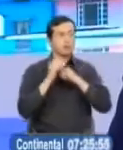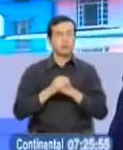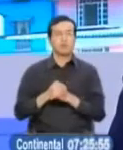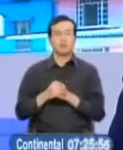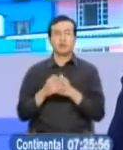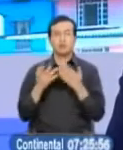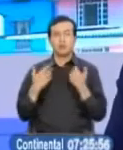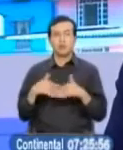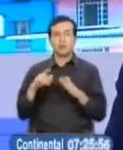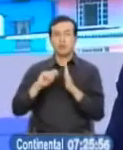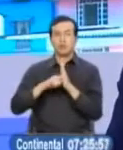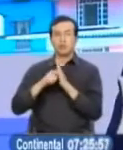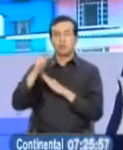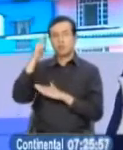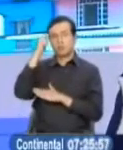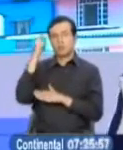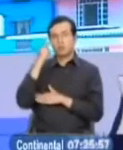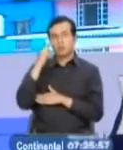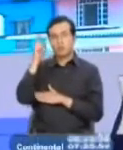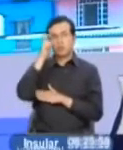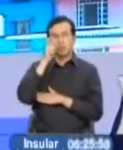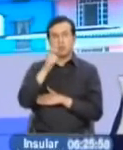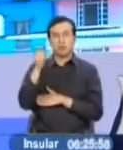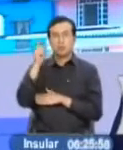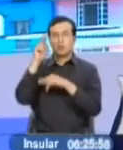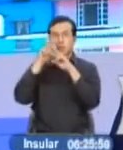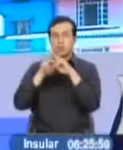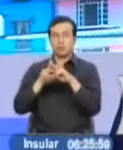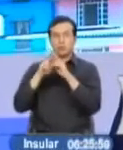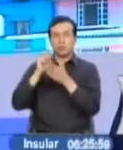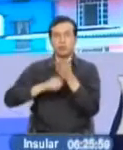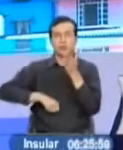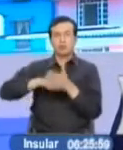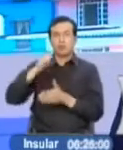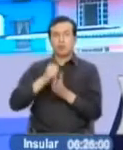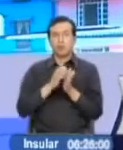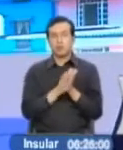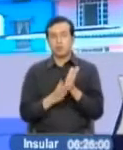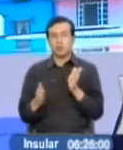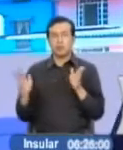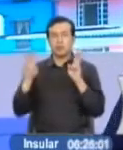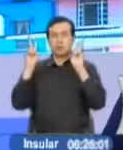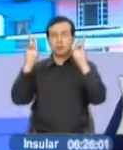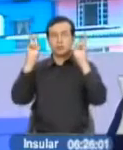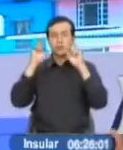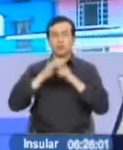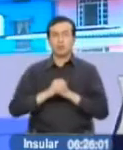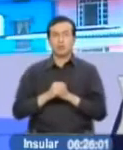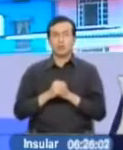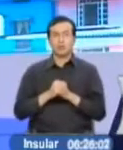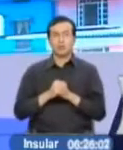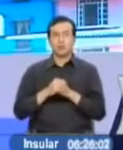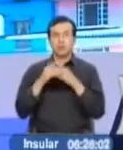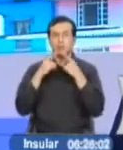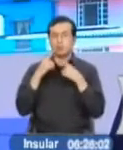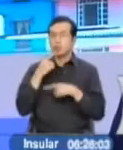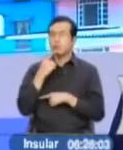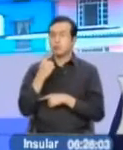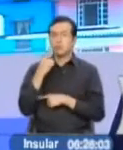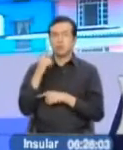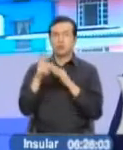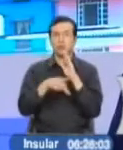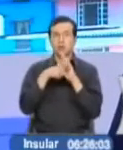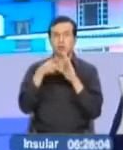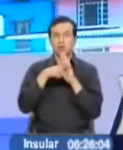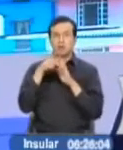que Contraloría General del Estado está auditando los contratos. Y básicamente, hablando del contrato sobre el cual se refiere, la planta de